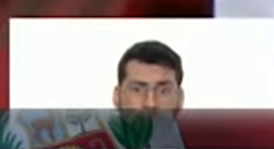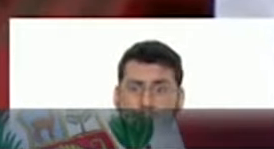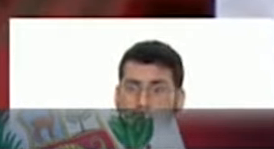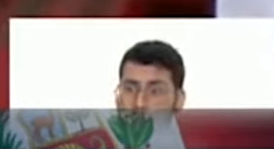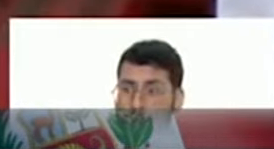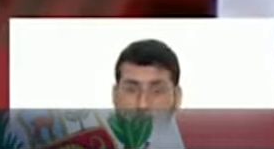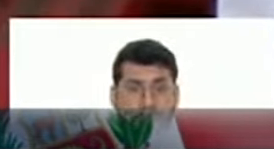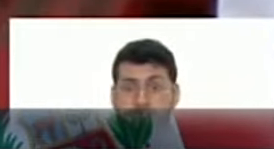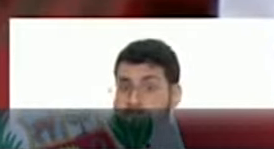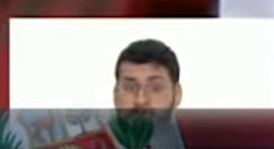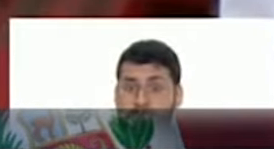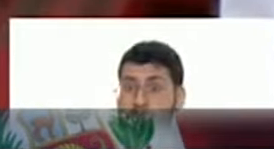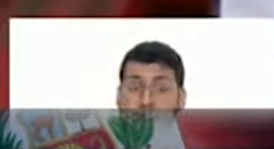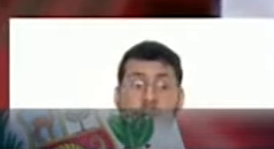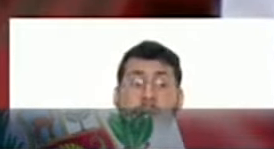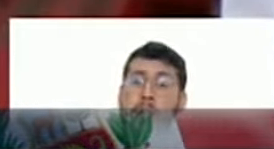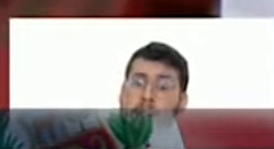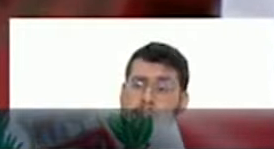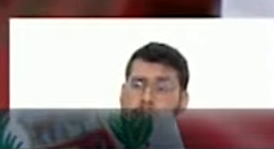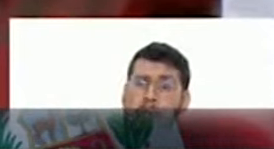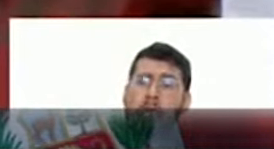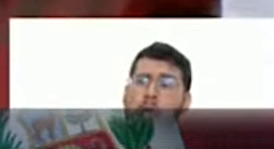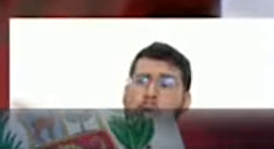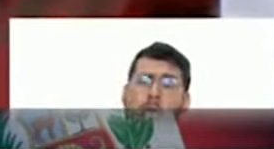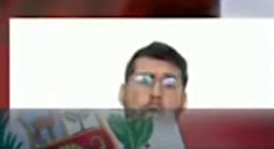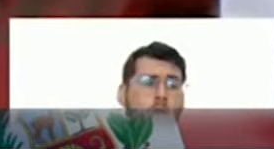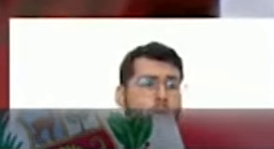No podemos tener una planilla